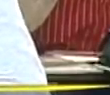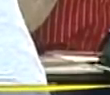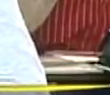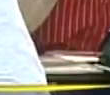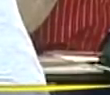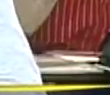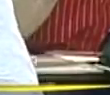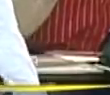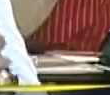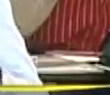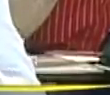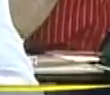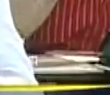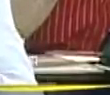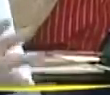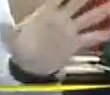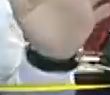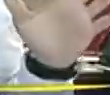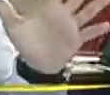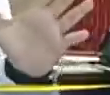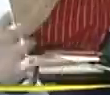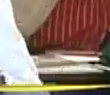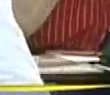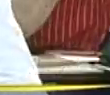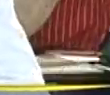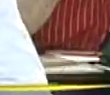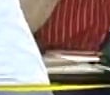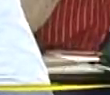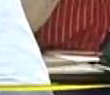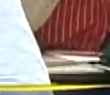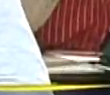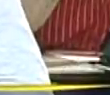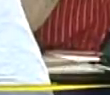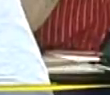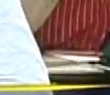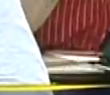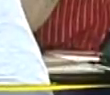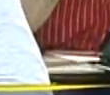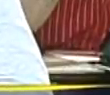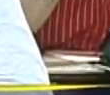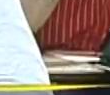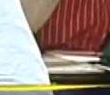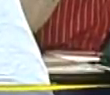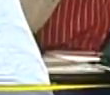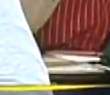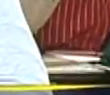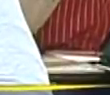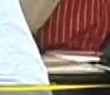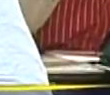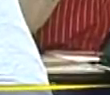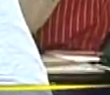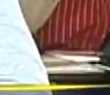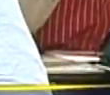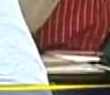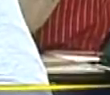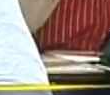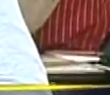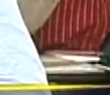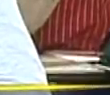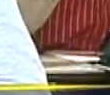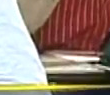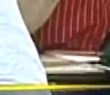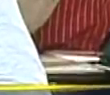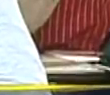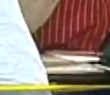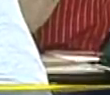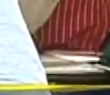hizo en esa gobernación en 4 años fue demoler, sacar un busto de nuestro comandante Hugo Chávez, que estaba en la sede principal, en el